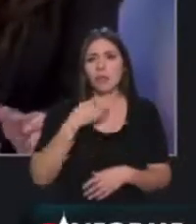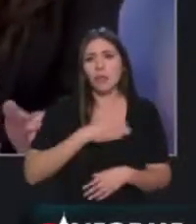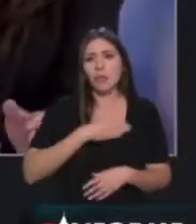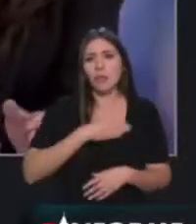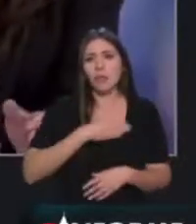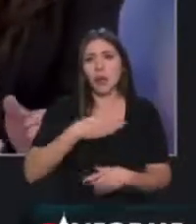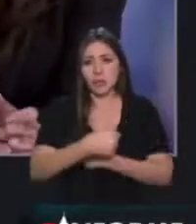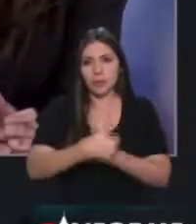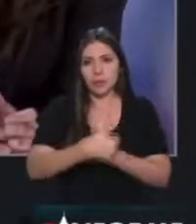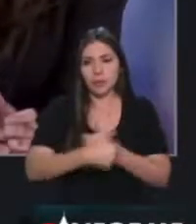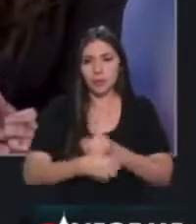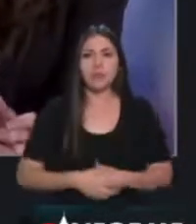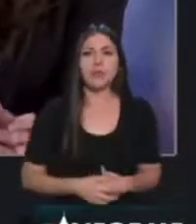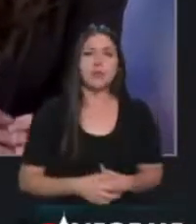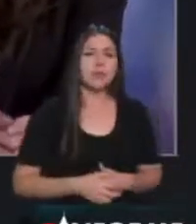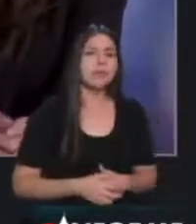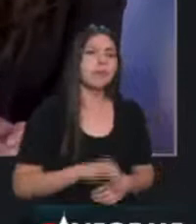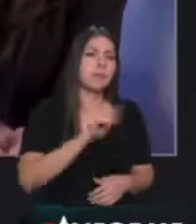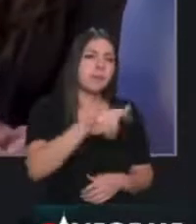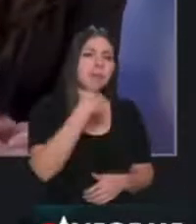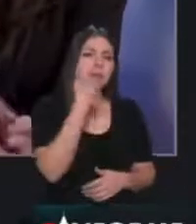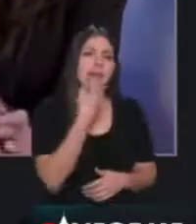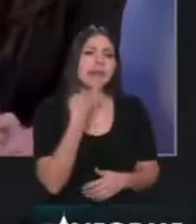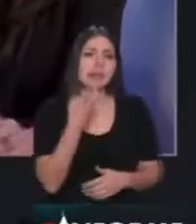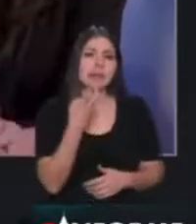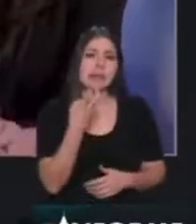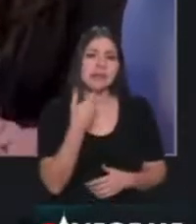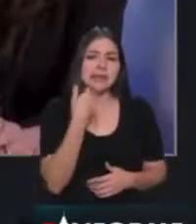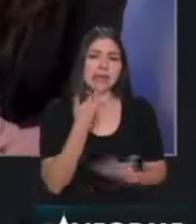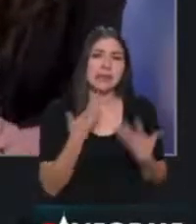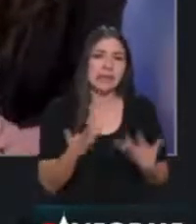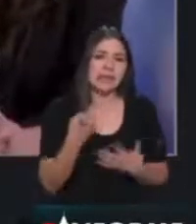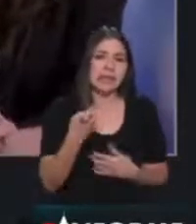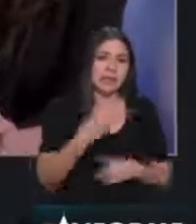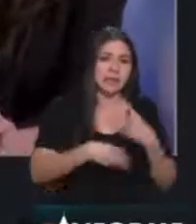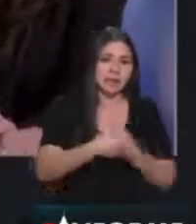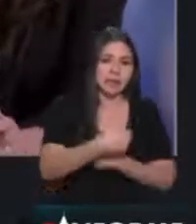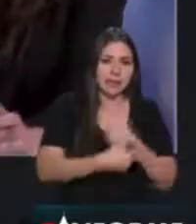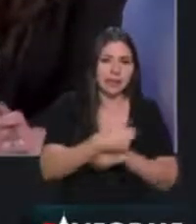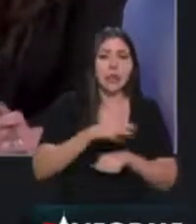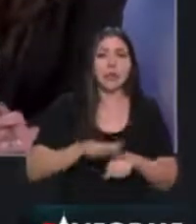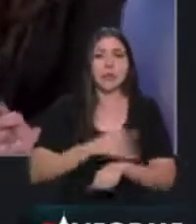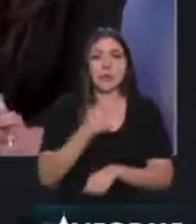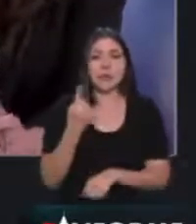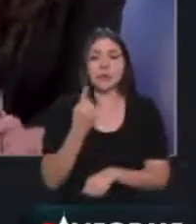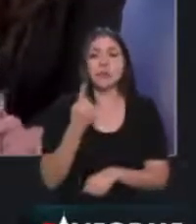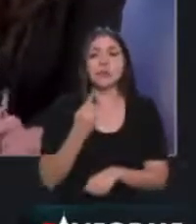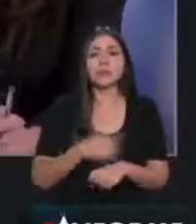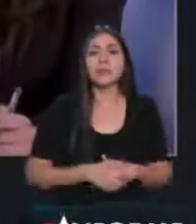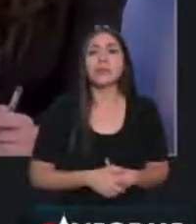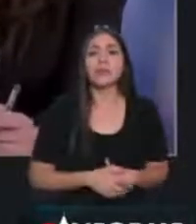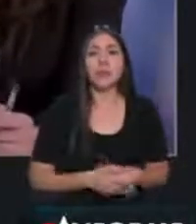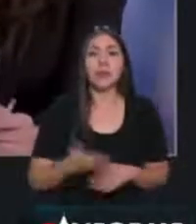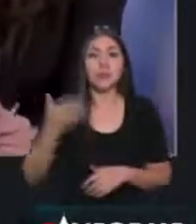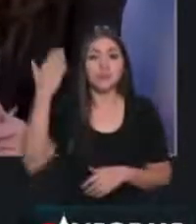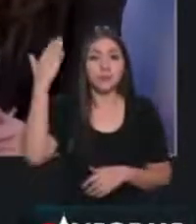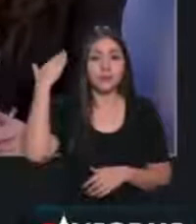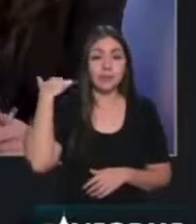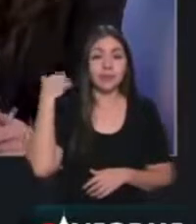Bueno, eso se pretende. ¿Por qué? Estos a los cuales se está refiriendo se otorgaron